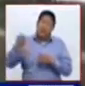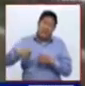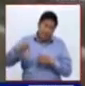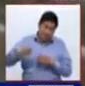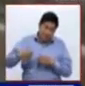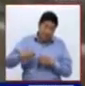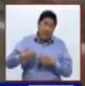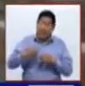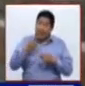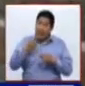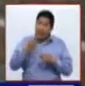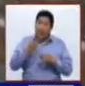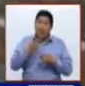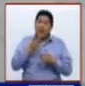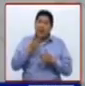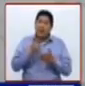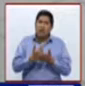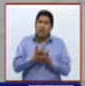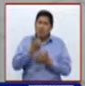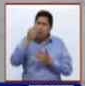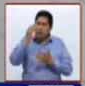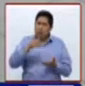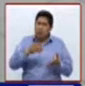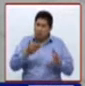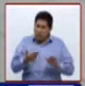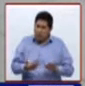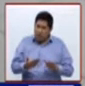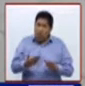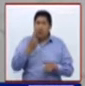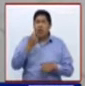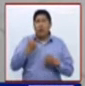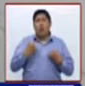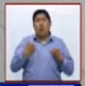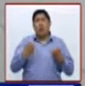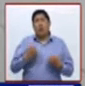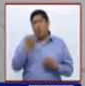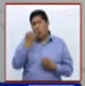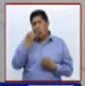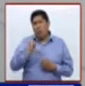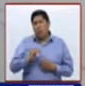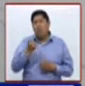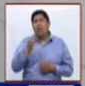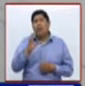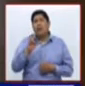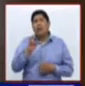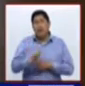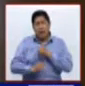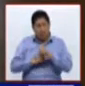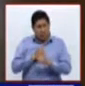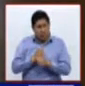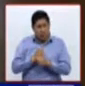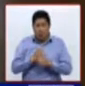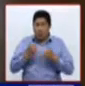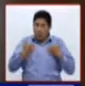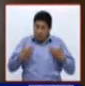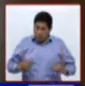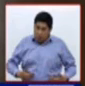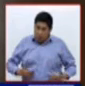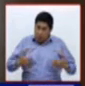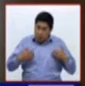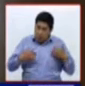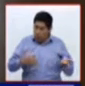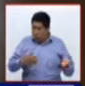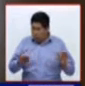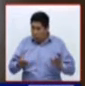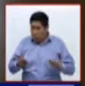que la víctima de este nuevo hecho de violencia es una adolescente de 17 años. Su cuerpo ha sido encontrado abandonado en una